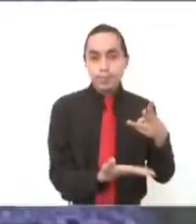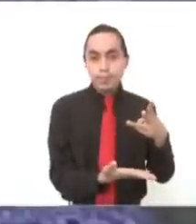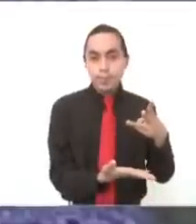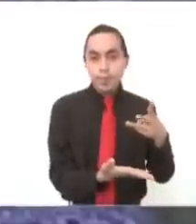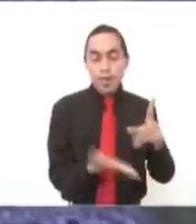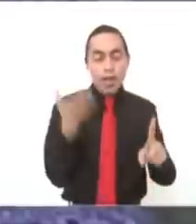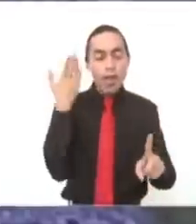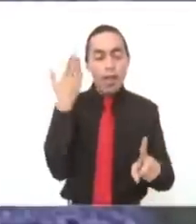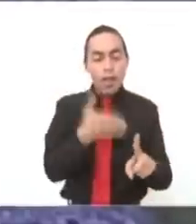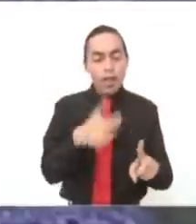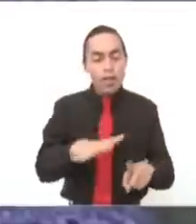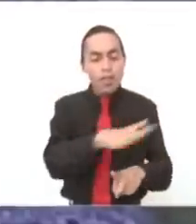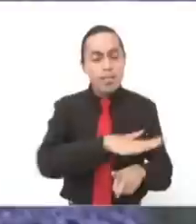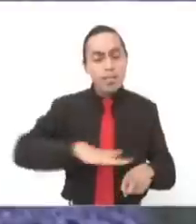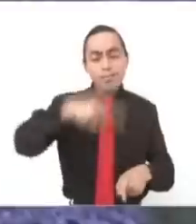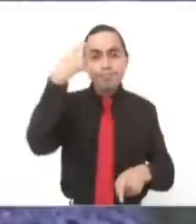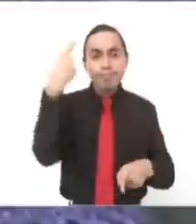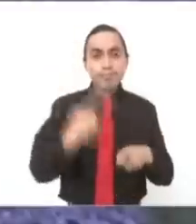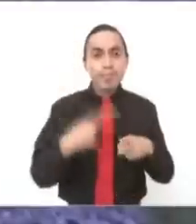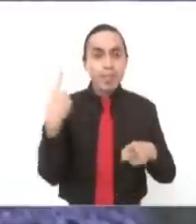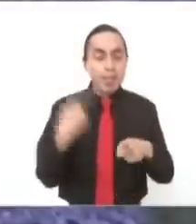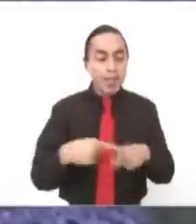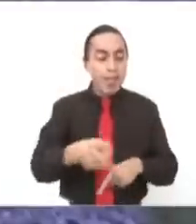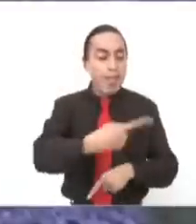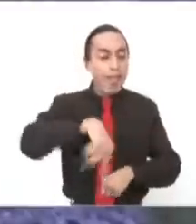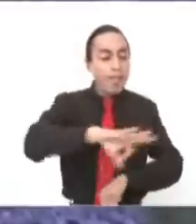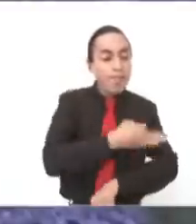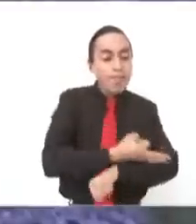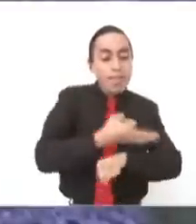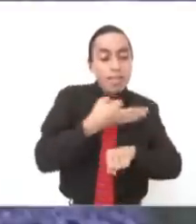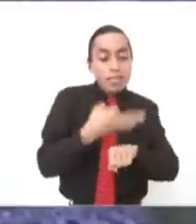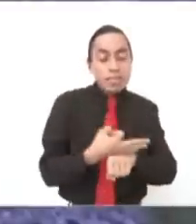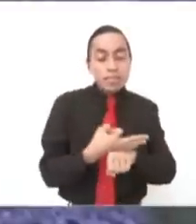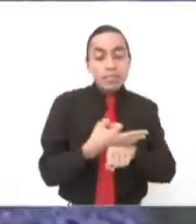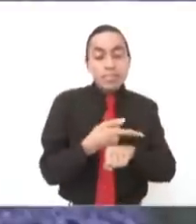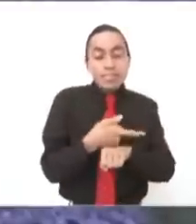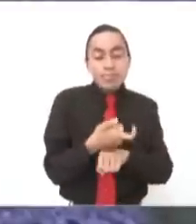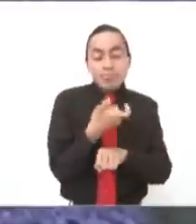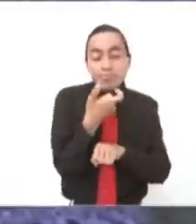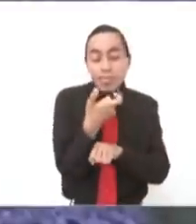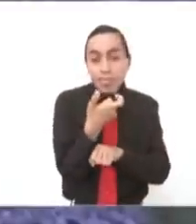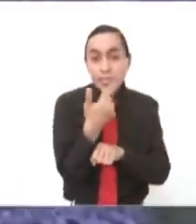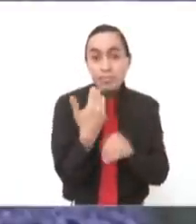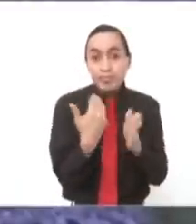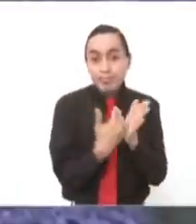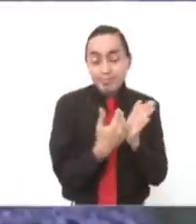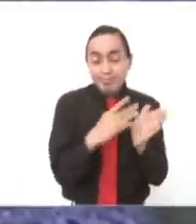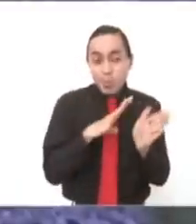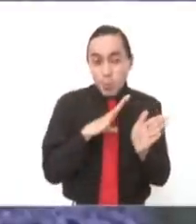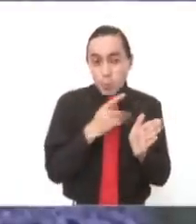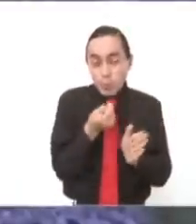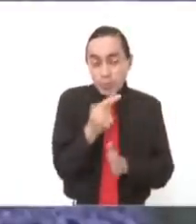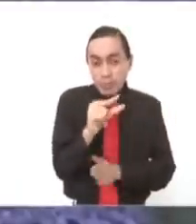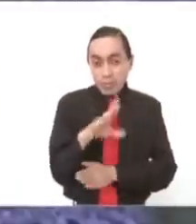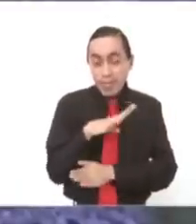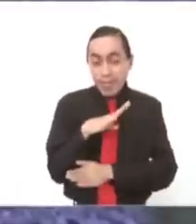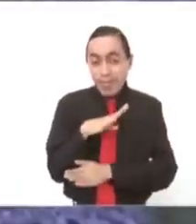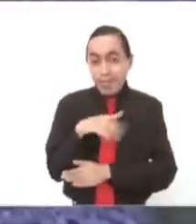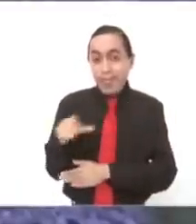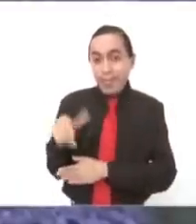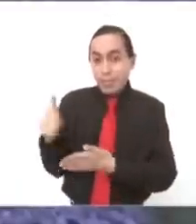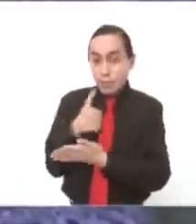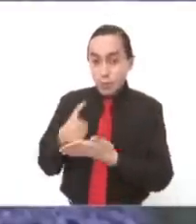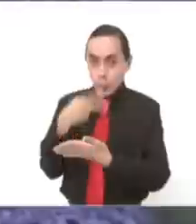dar servicio a familias de bajos ingresos de la zona periférica de la Ciudad de México. Esto quiere decir